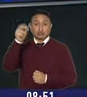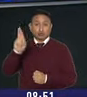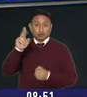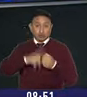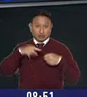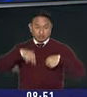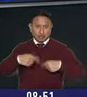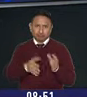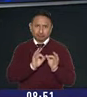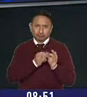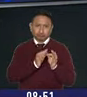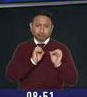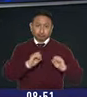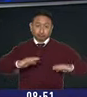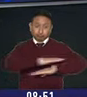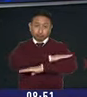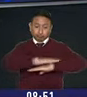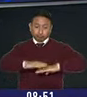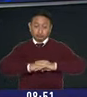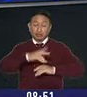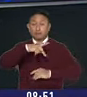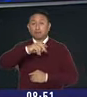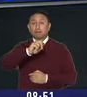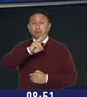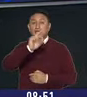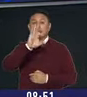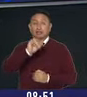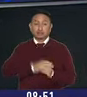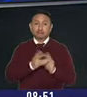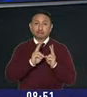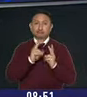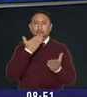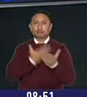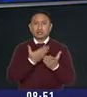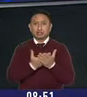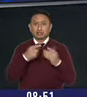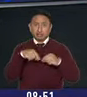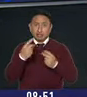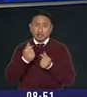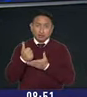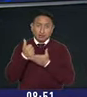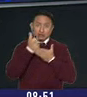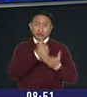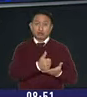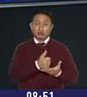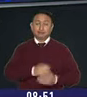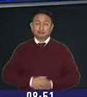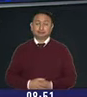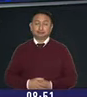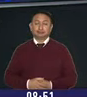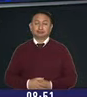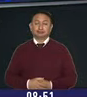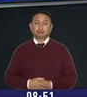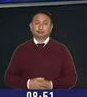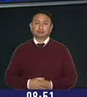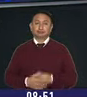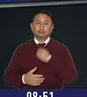realizaron trabajos de mantenimiento en la vía José Peralta. Los vecinos están agradecidos por la pronta respuesta de las autoridades.